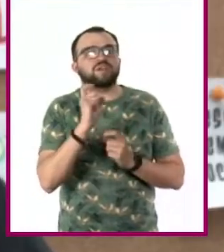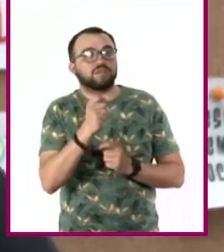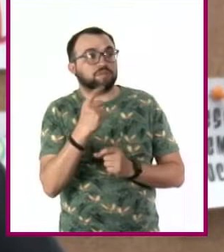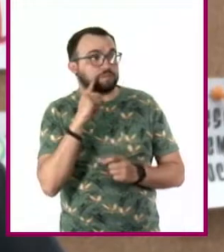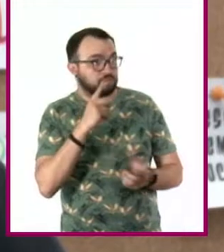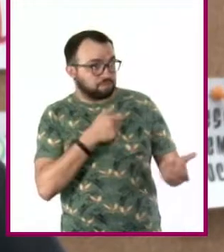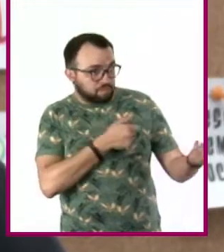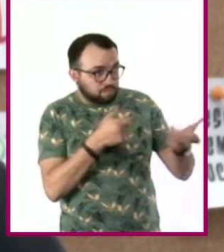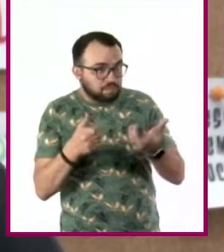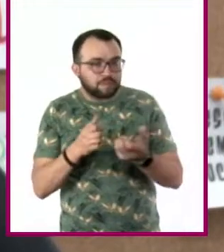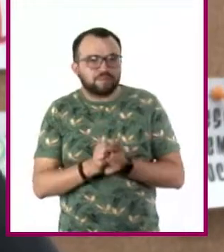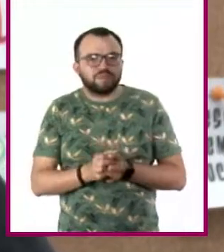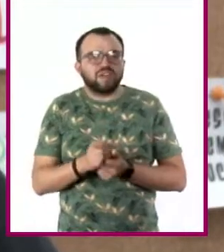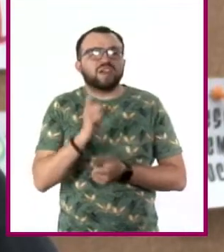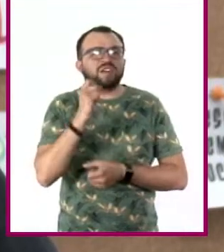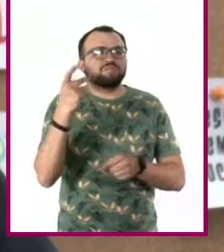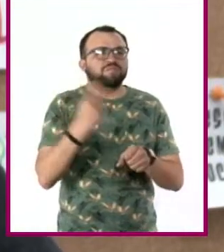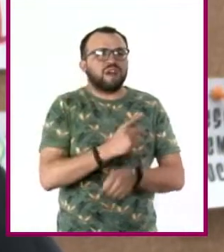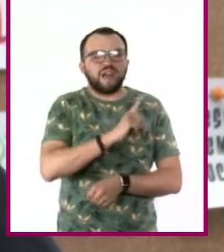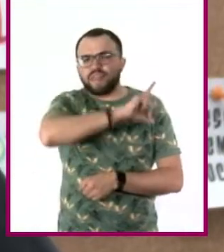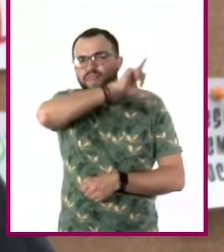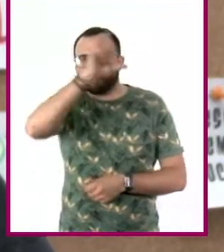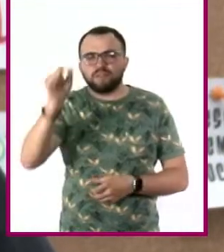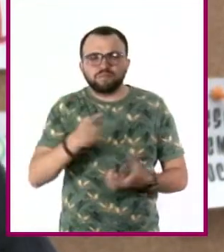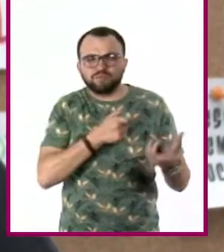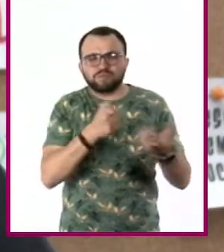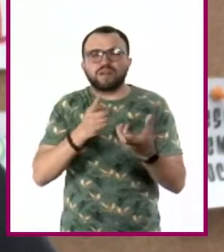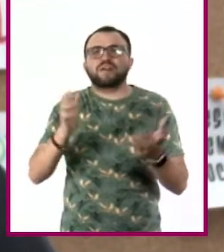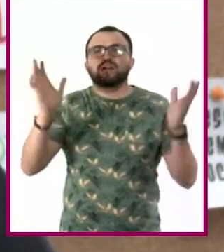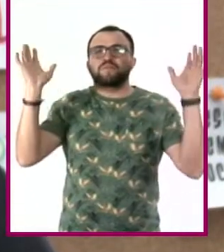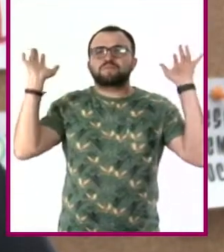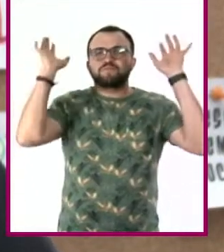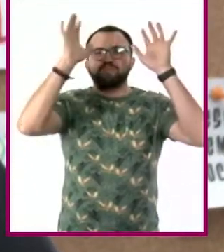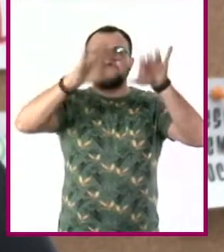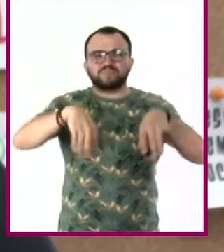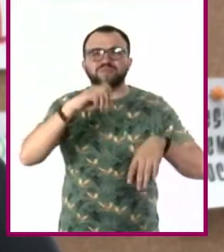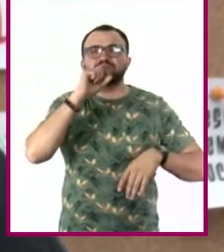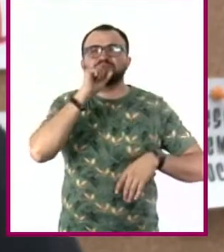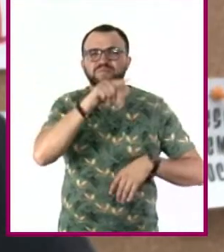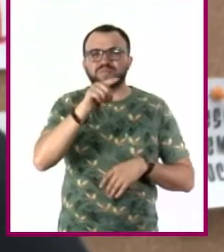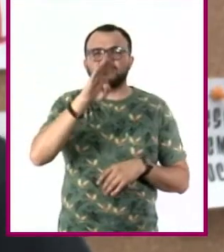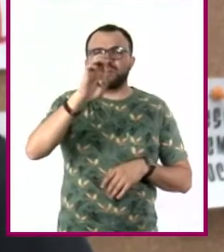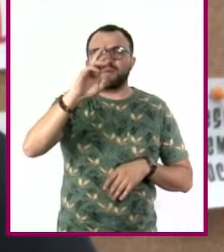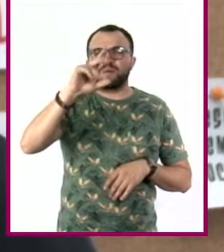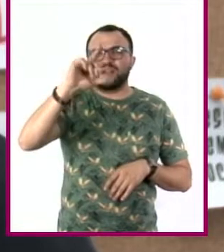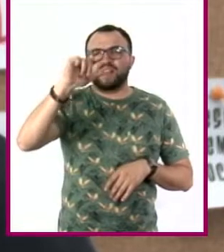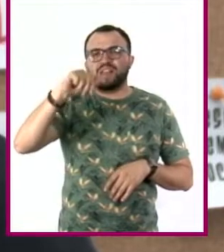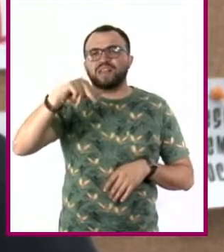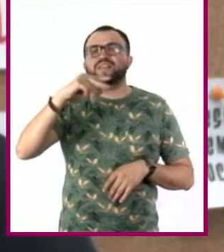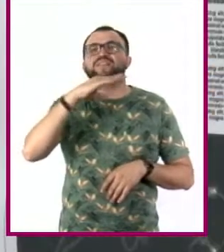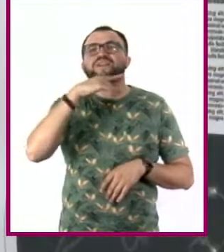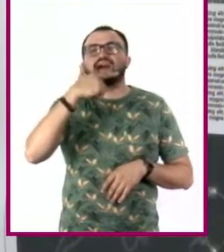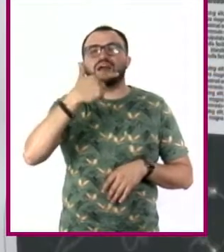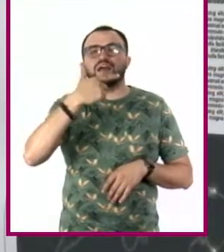qué pasa después de la Guerra Fría? Ya derribado el muro de Berlín en 1989 y la disolución de la